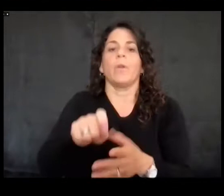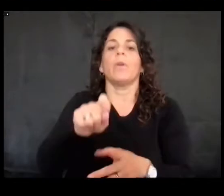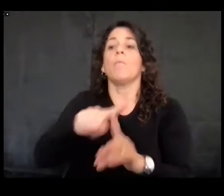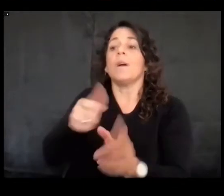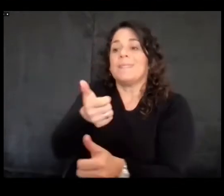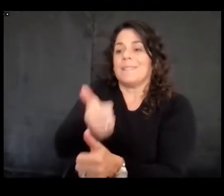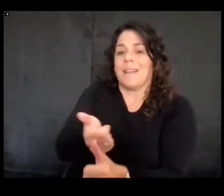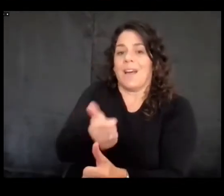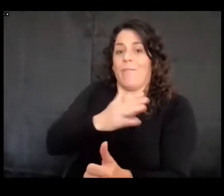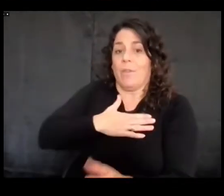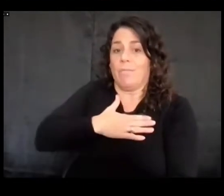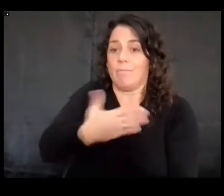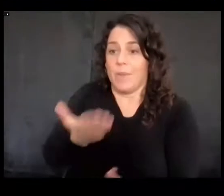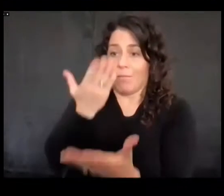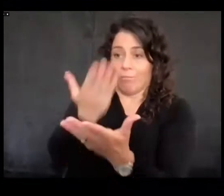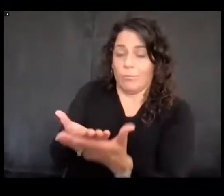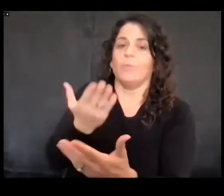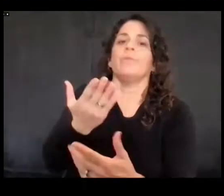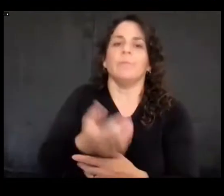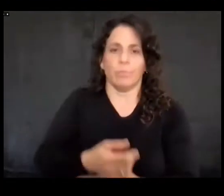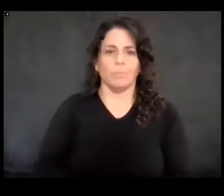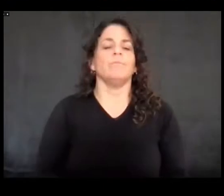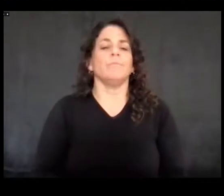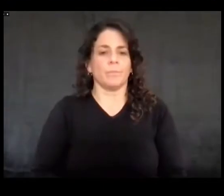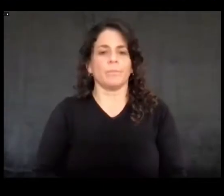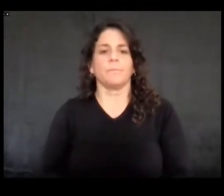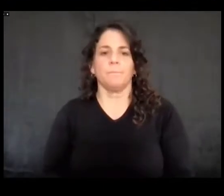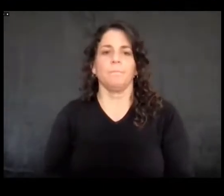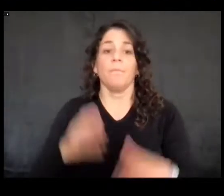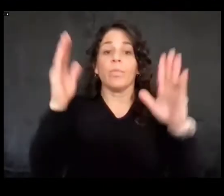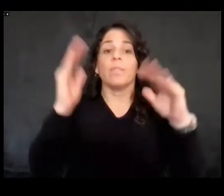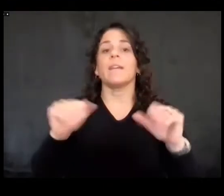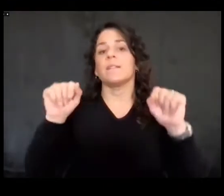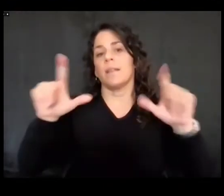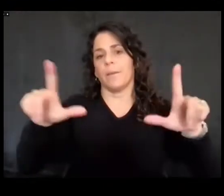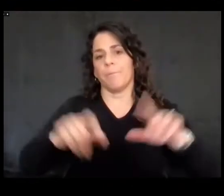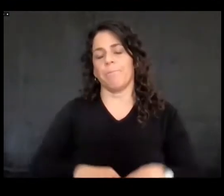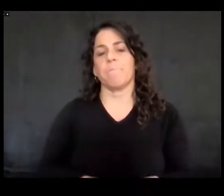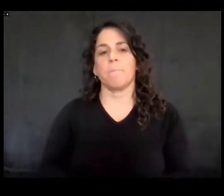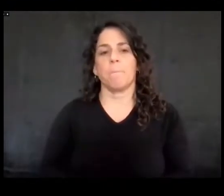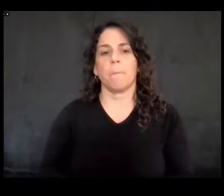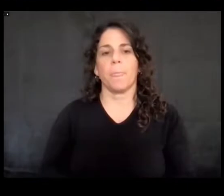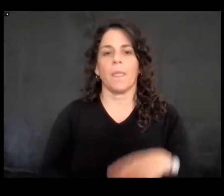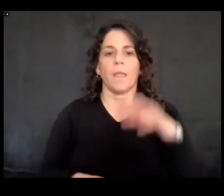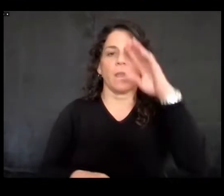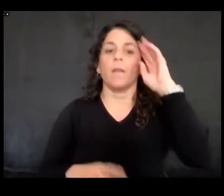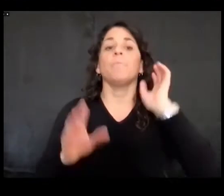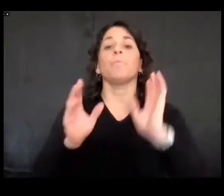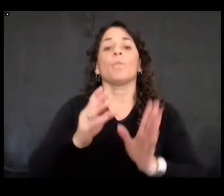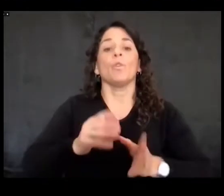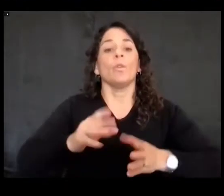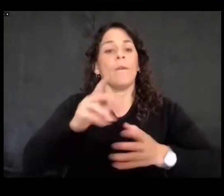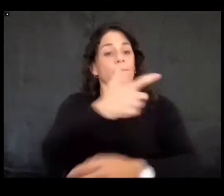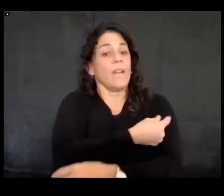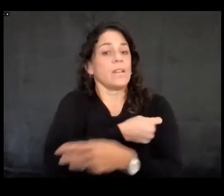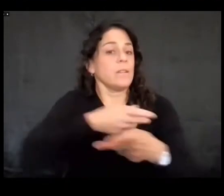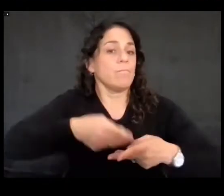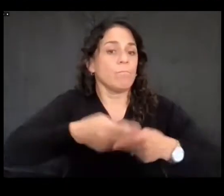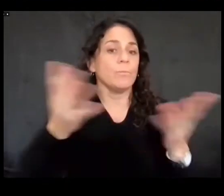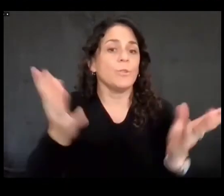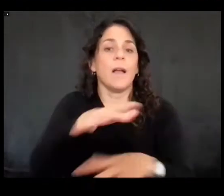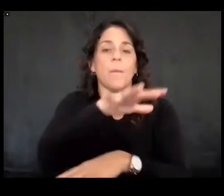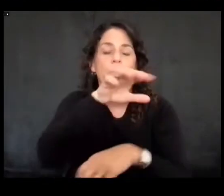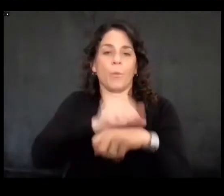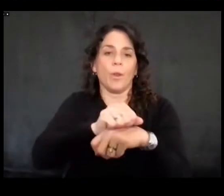de que usted lo de yo diga que es lo que tiene serio y con respecto a la distribución de vacunas